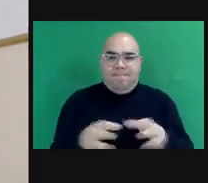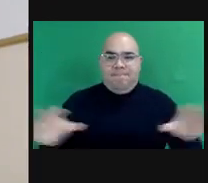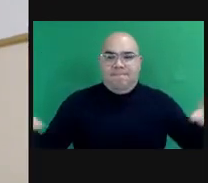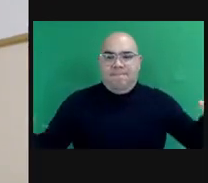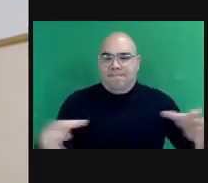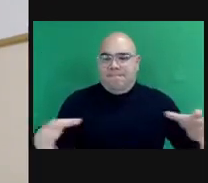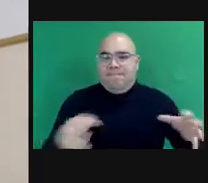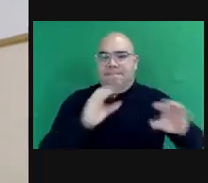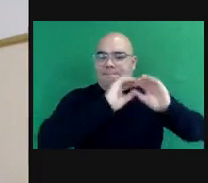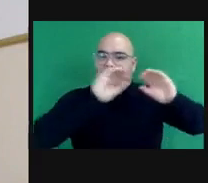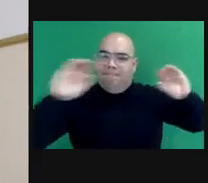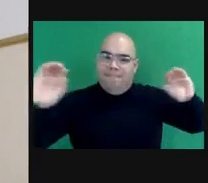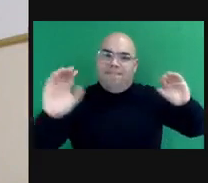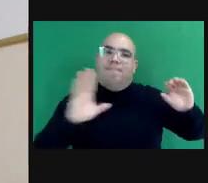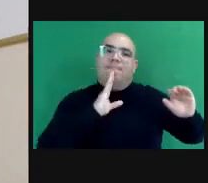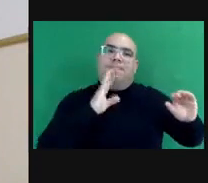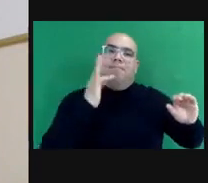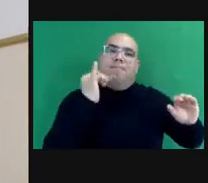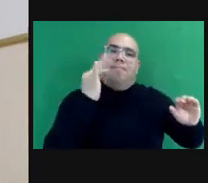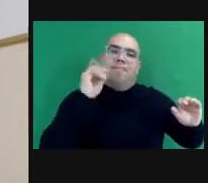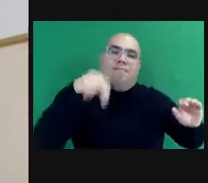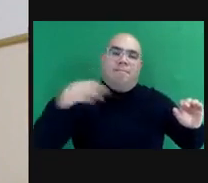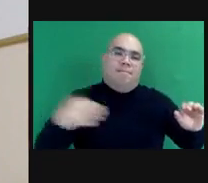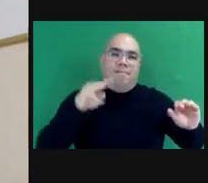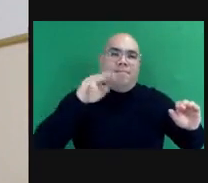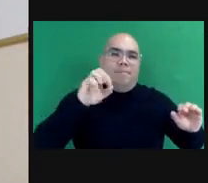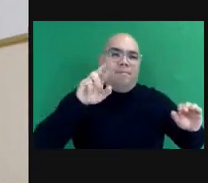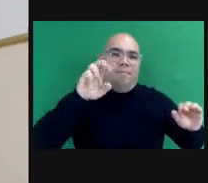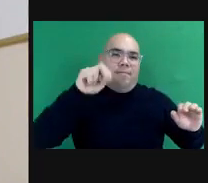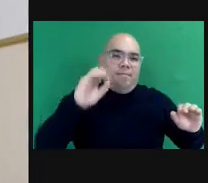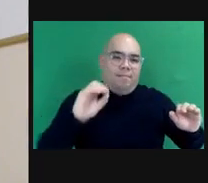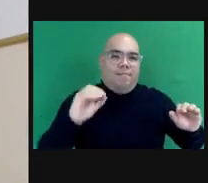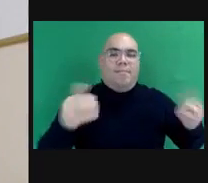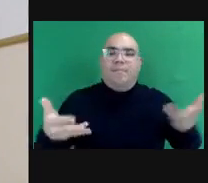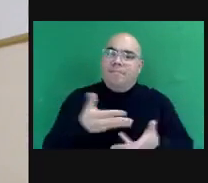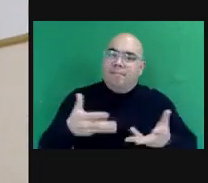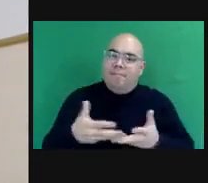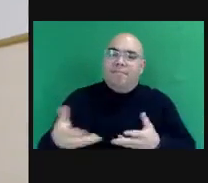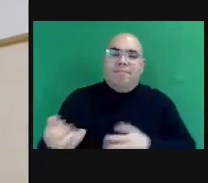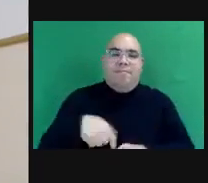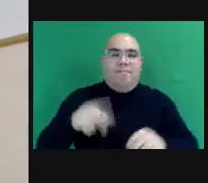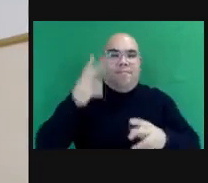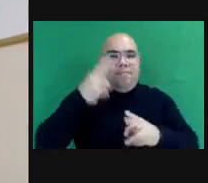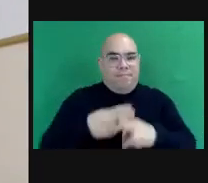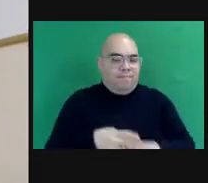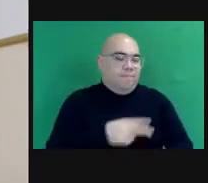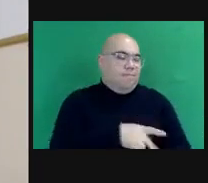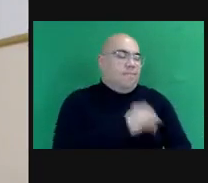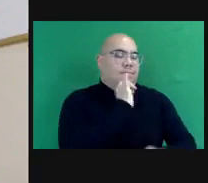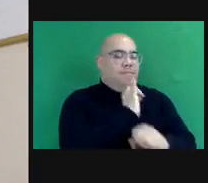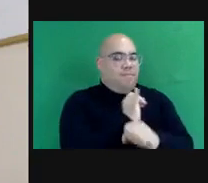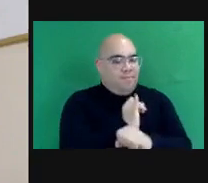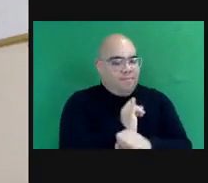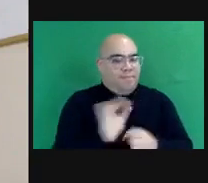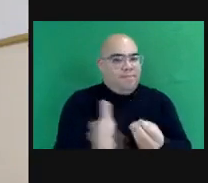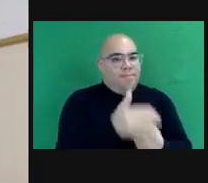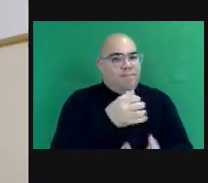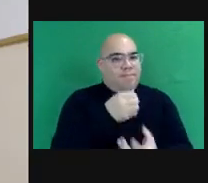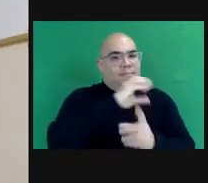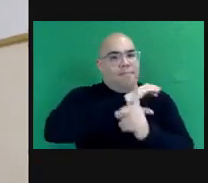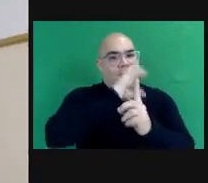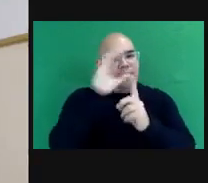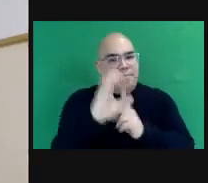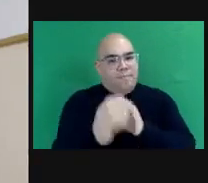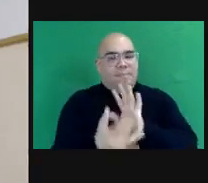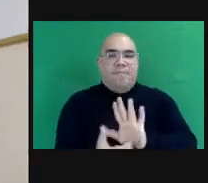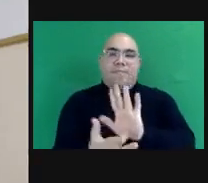su referente Tatiana Moreno, que dispusieron y permitieron este diálogo en nombre del Instituto de Patrimonio Cultural. Los dejamos con un